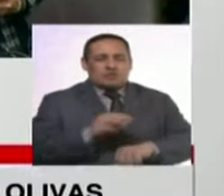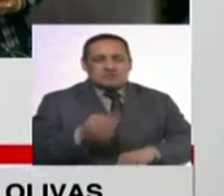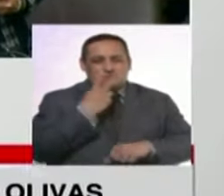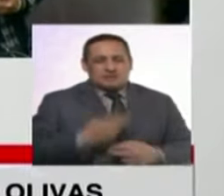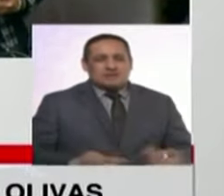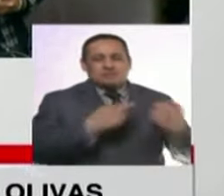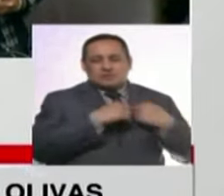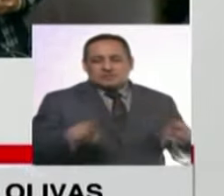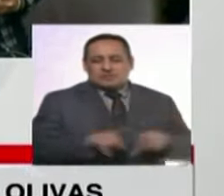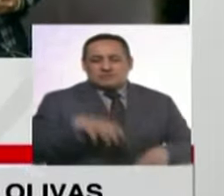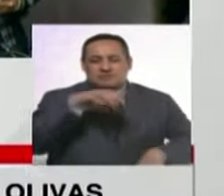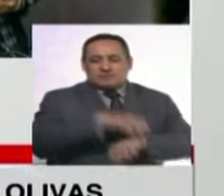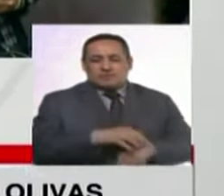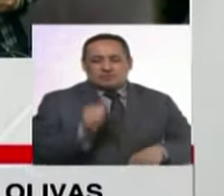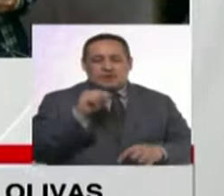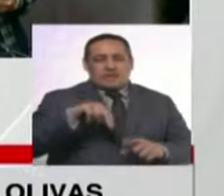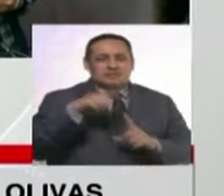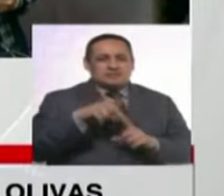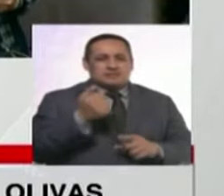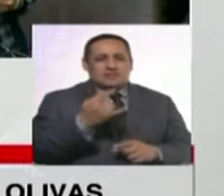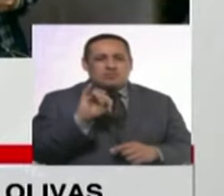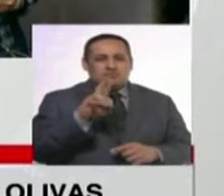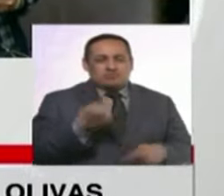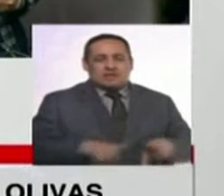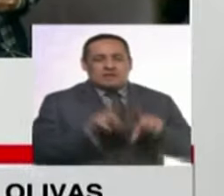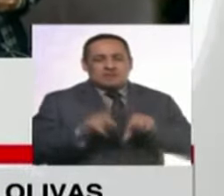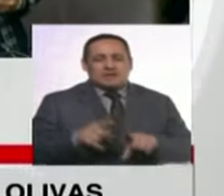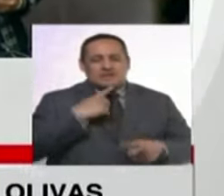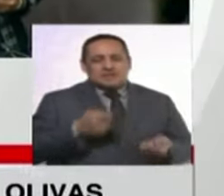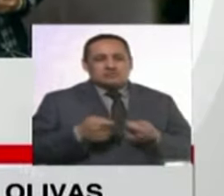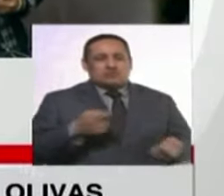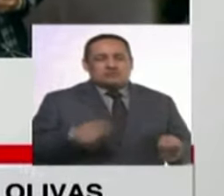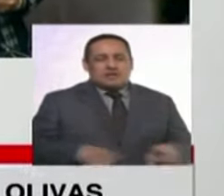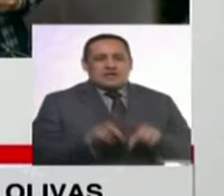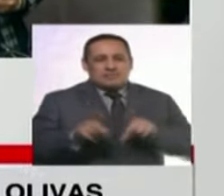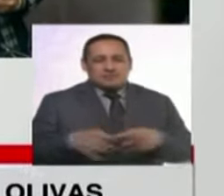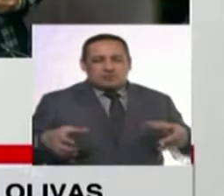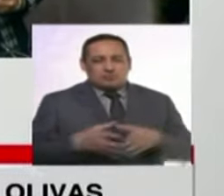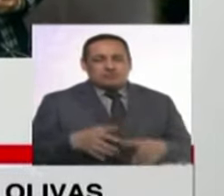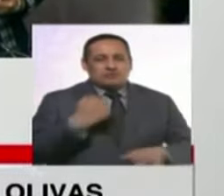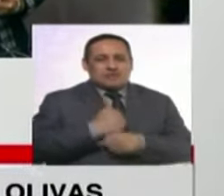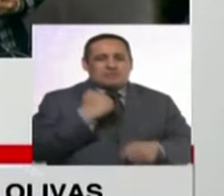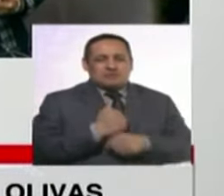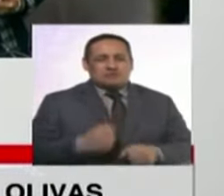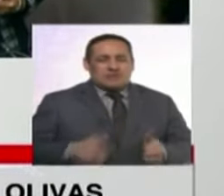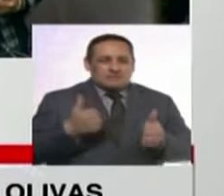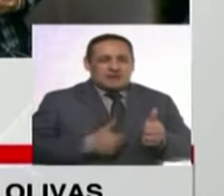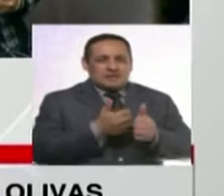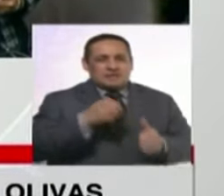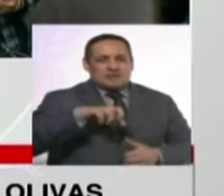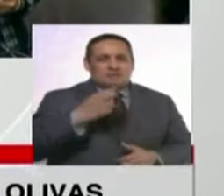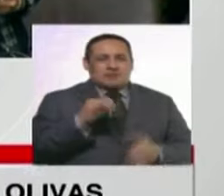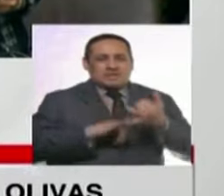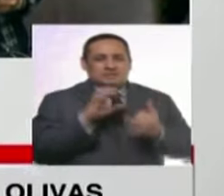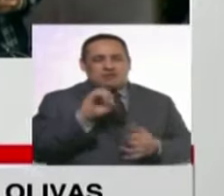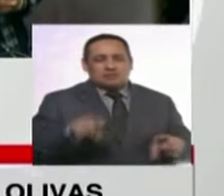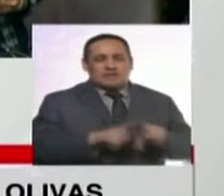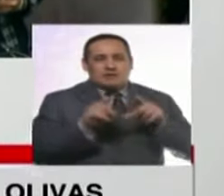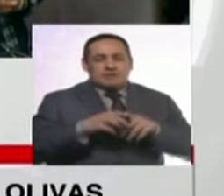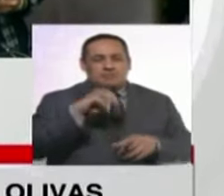el encargado de la detención de antaurumala también fue gestión de la operación del perseo contra el movadef